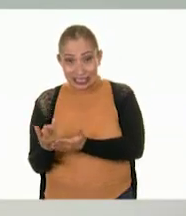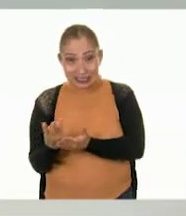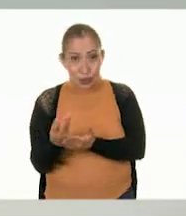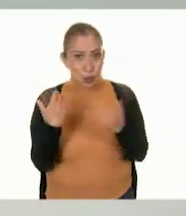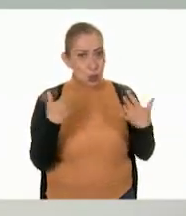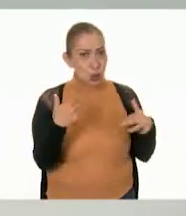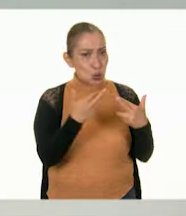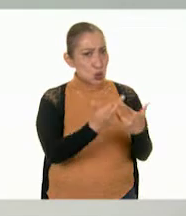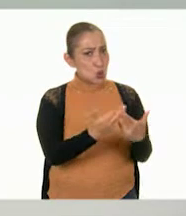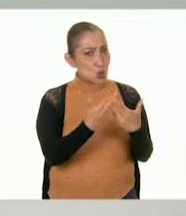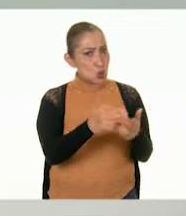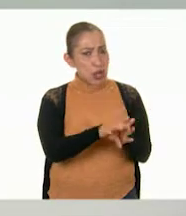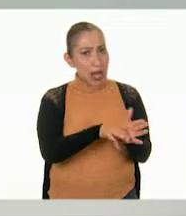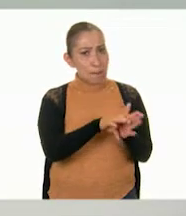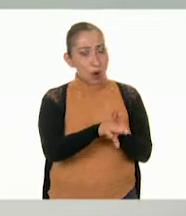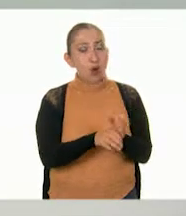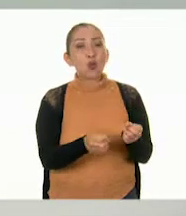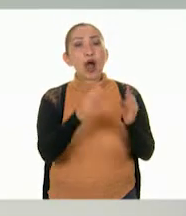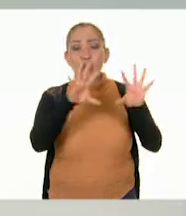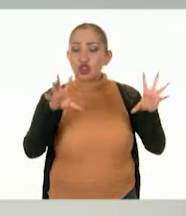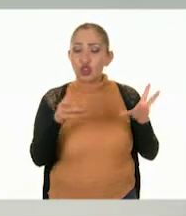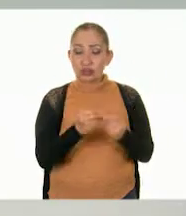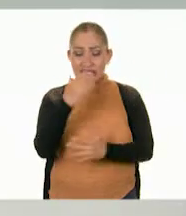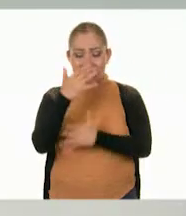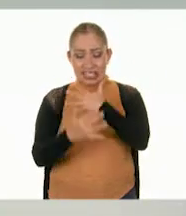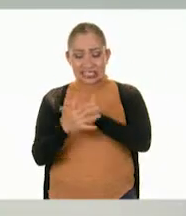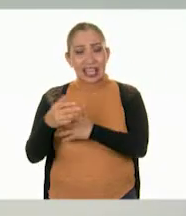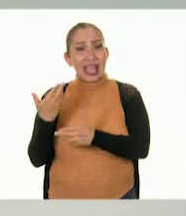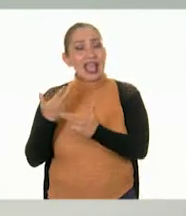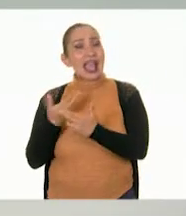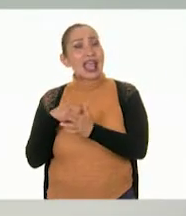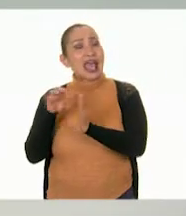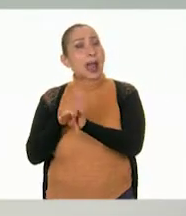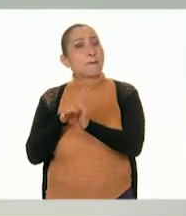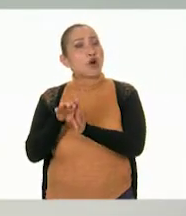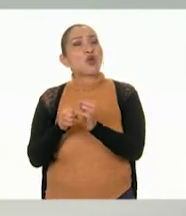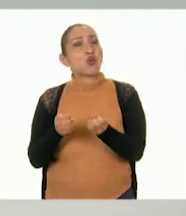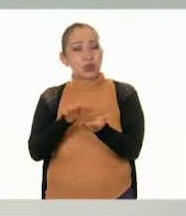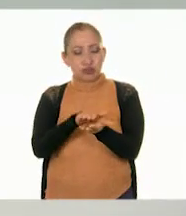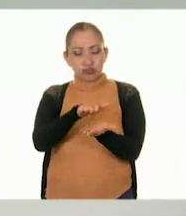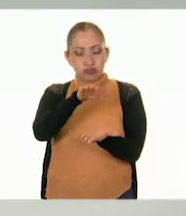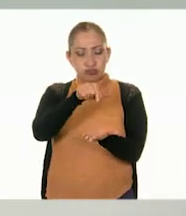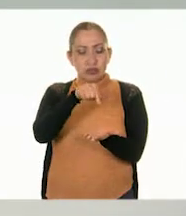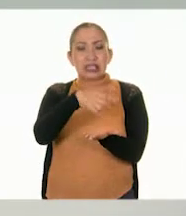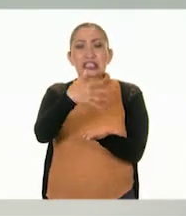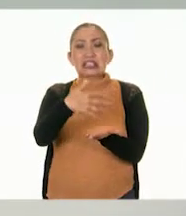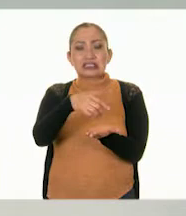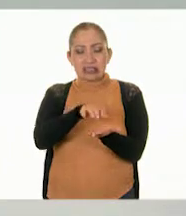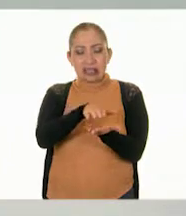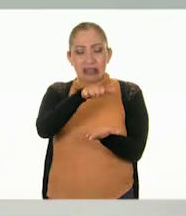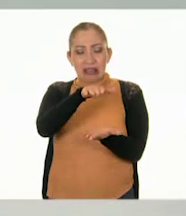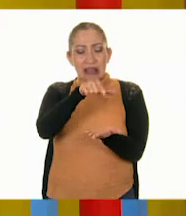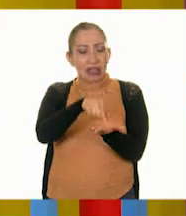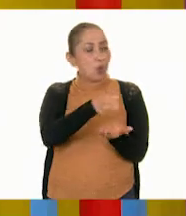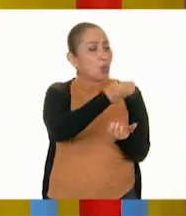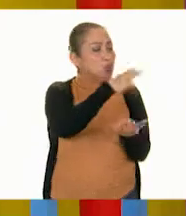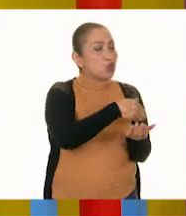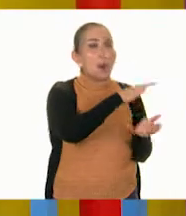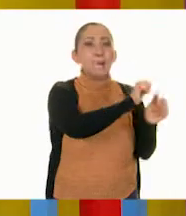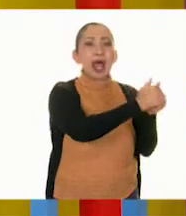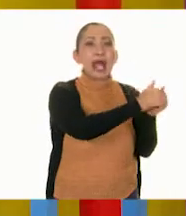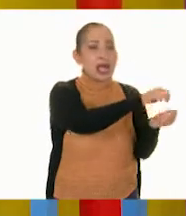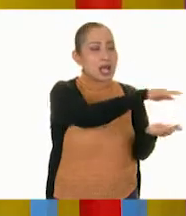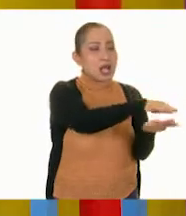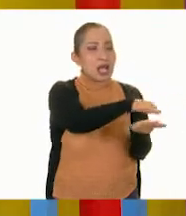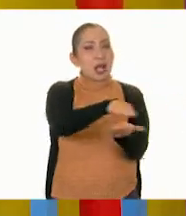muchas. ¿Cuántos molletes podré preparar con 15 rebanadas? A ver, ¿cuántos molletes podríamos preparar?